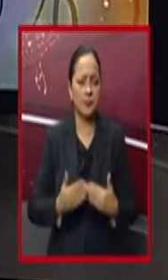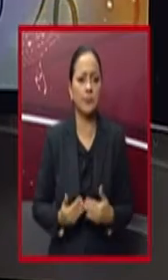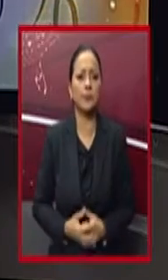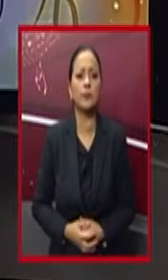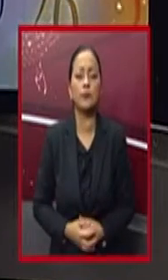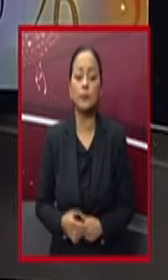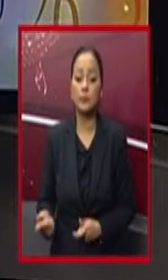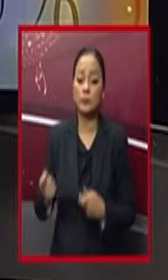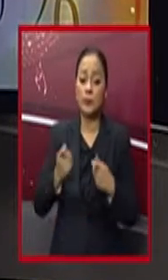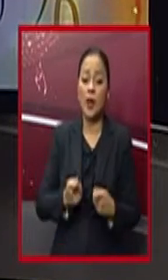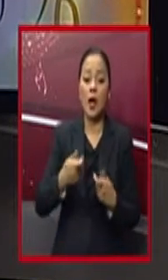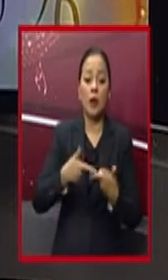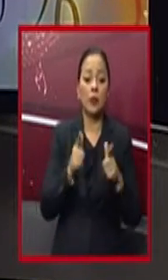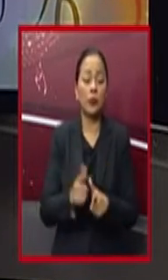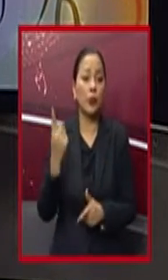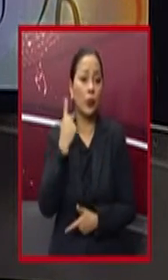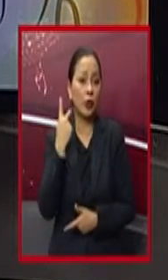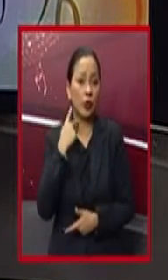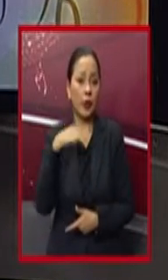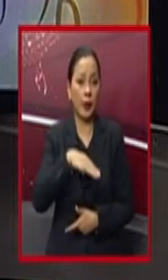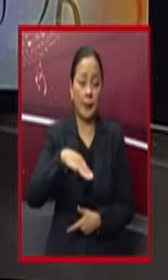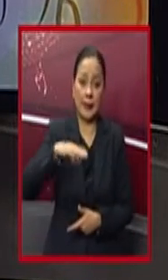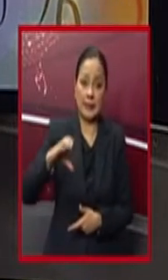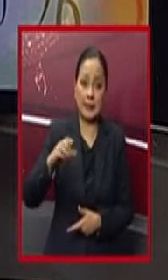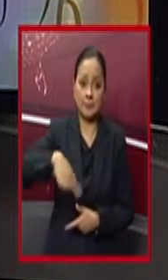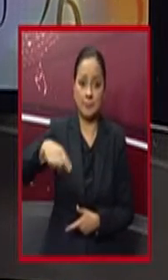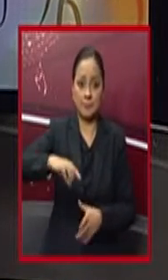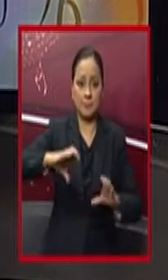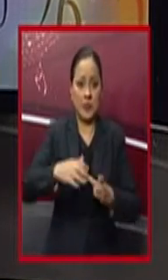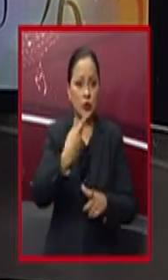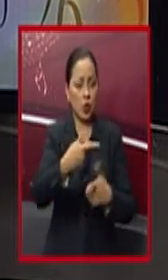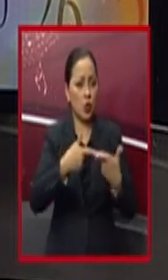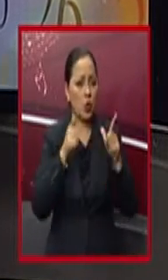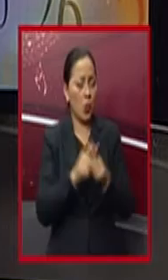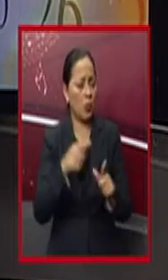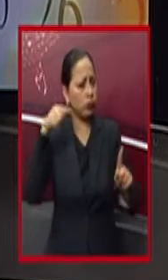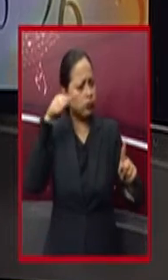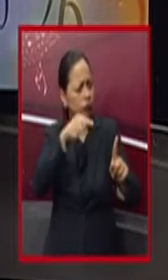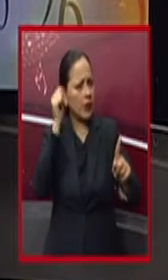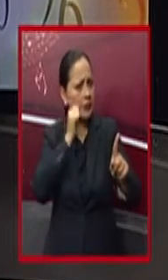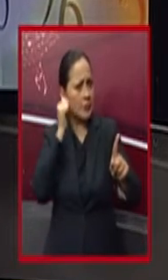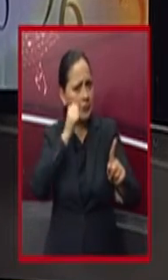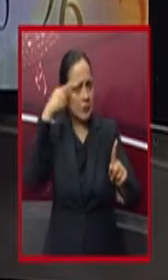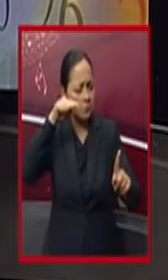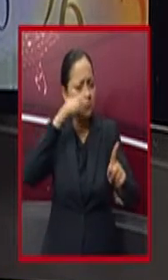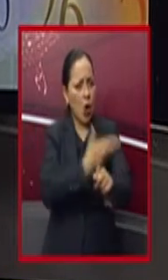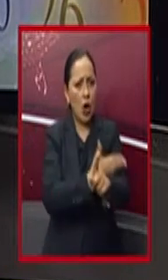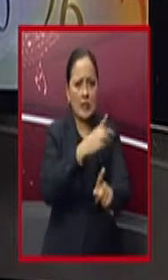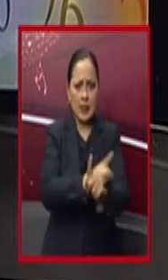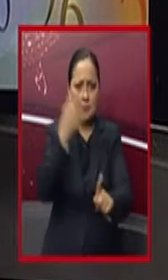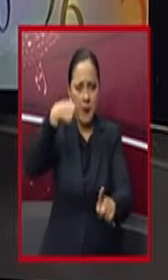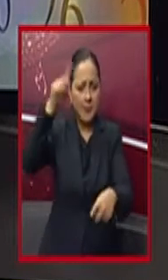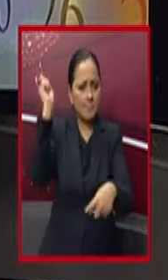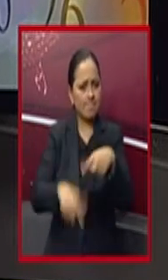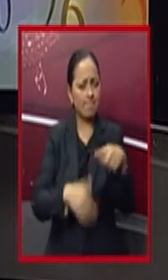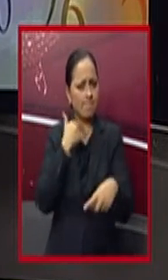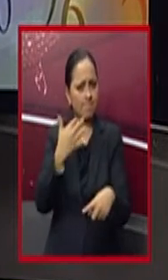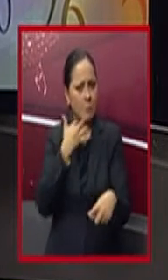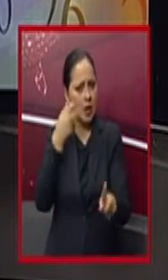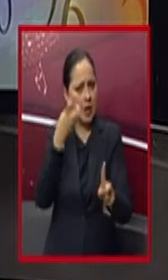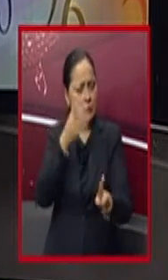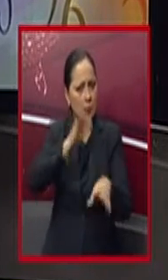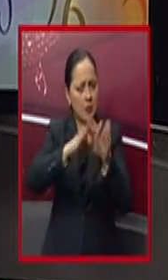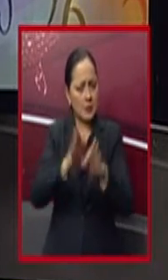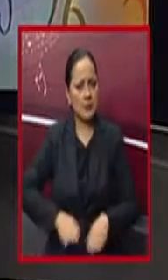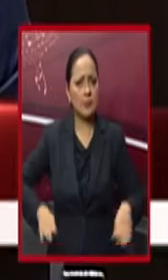En su turno, el partido Movimiento Ciudadano dijo que su partido perseguirá una agenda centrada en la transparencia con el fin de combatir la corrupción.